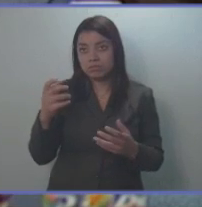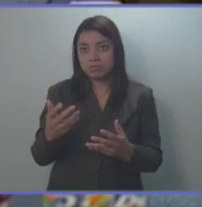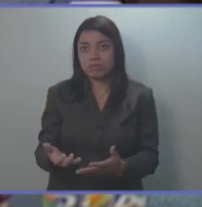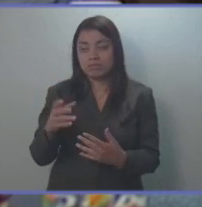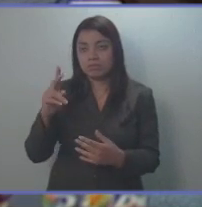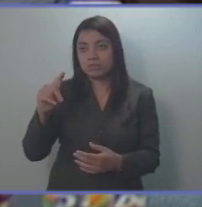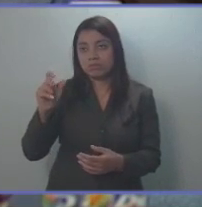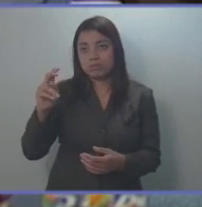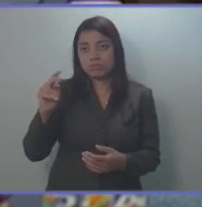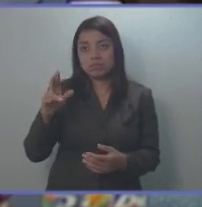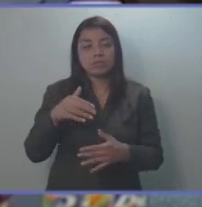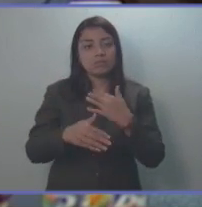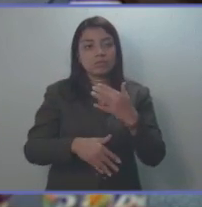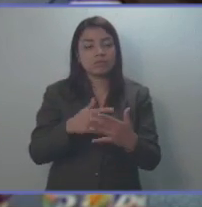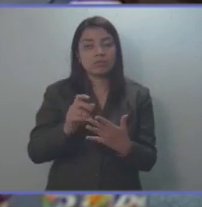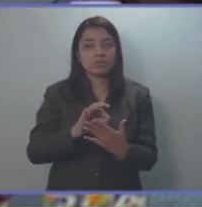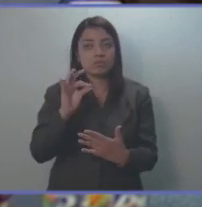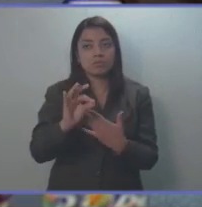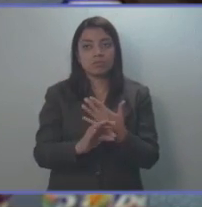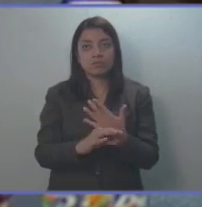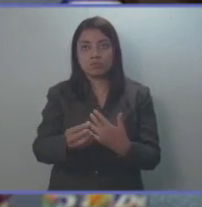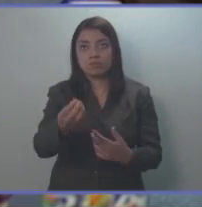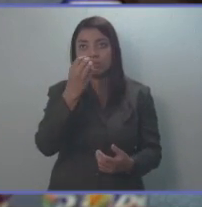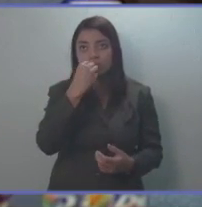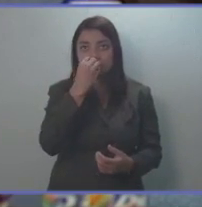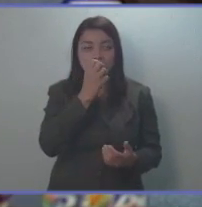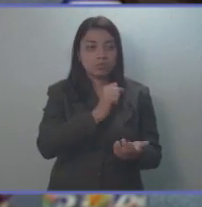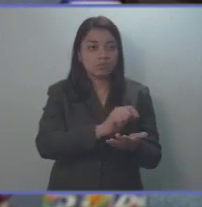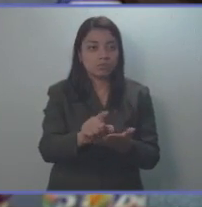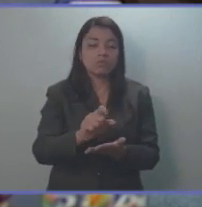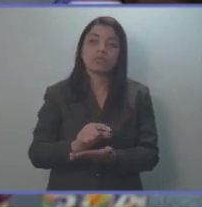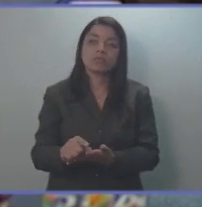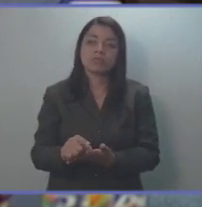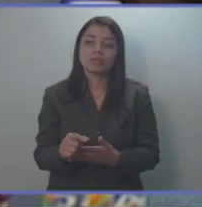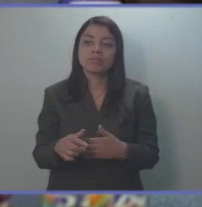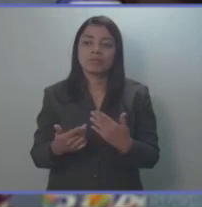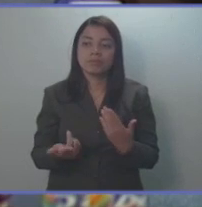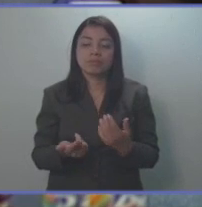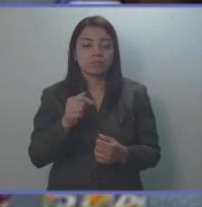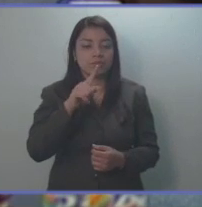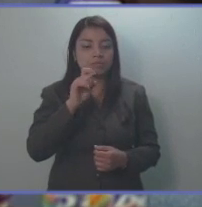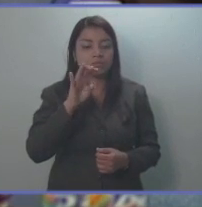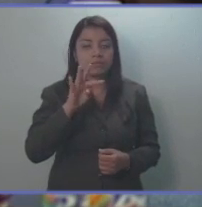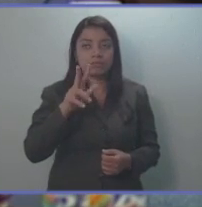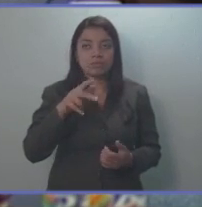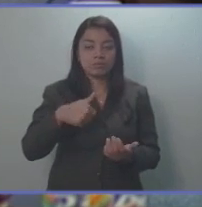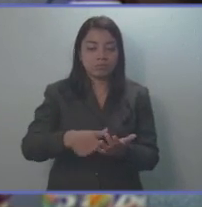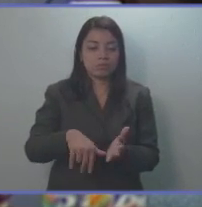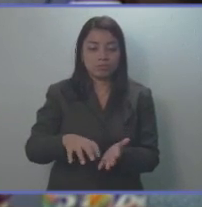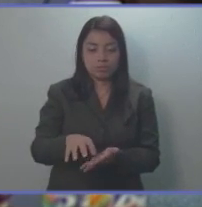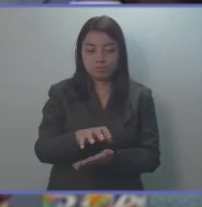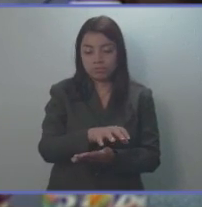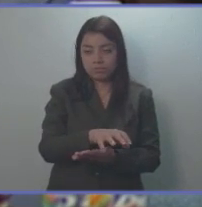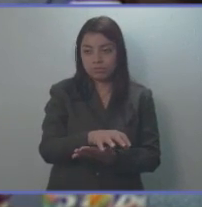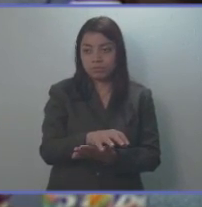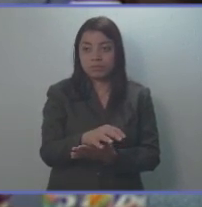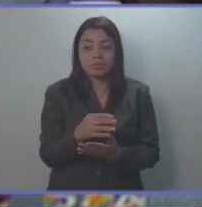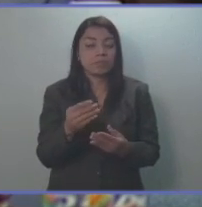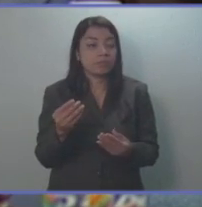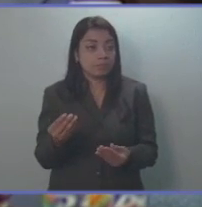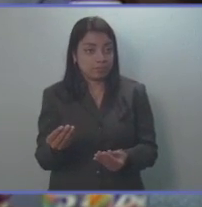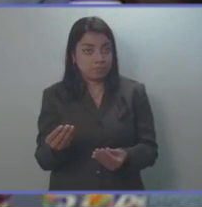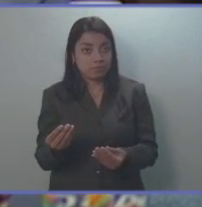programas de alimentación escolar y que la diferencia llegara a estos 143 municipios